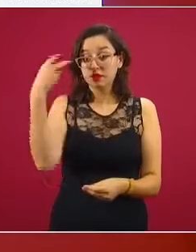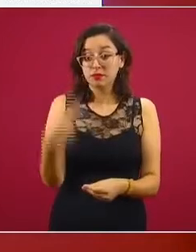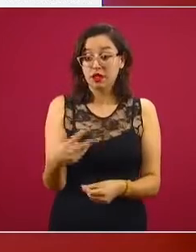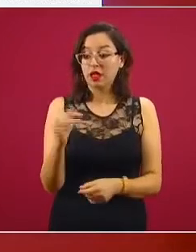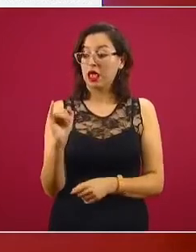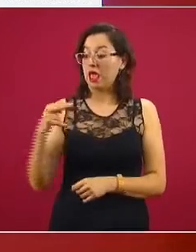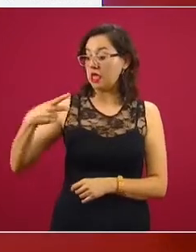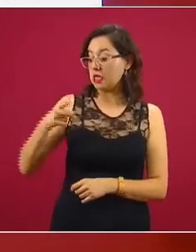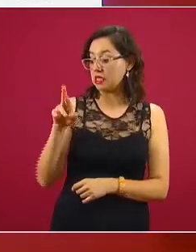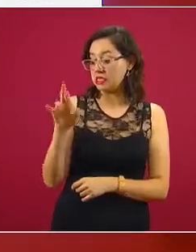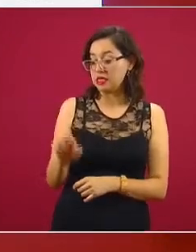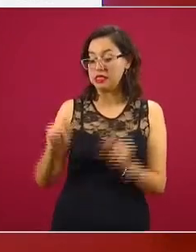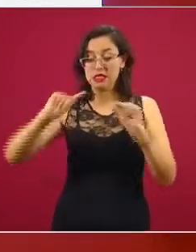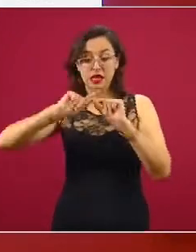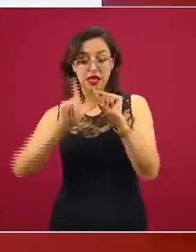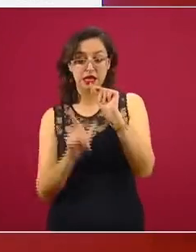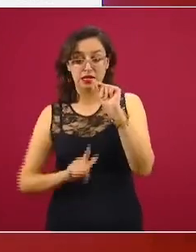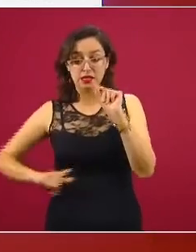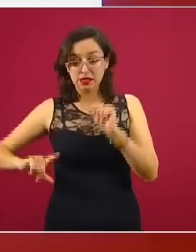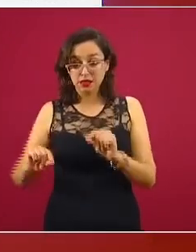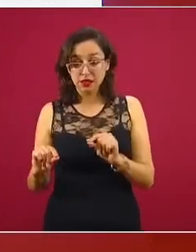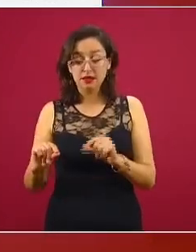INDRE, nuestro Laboratorio Nacional de Referencia,